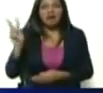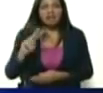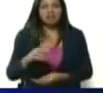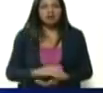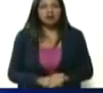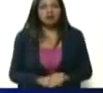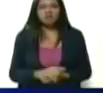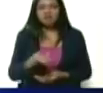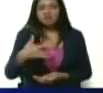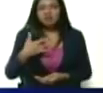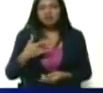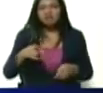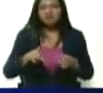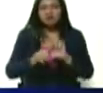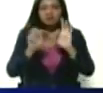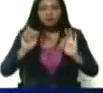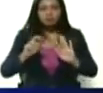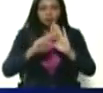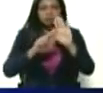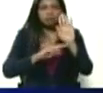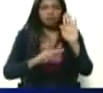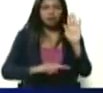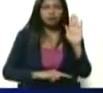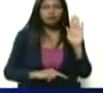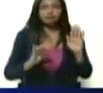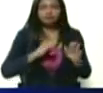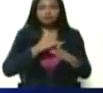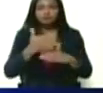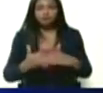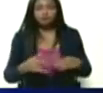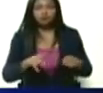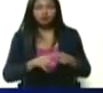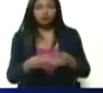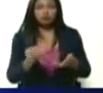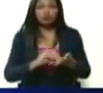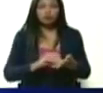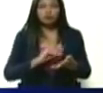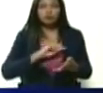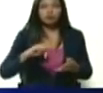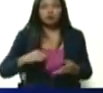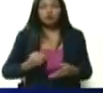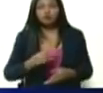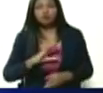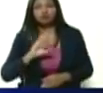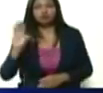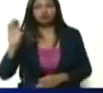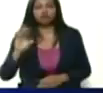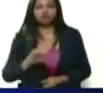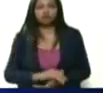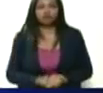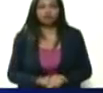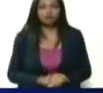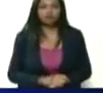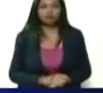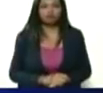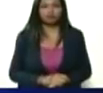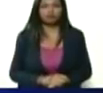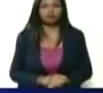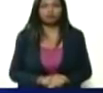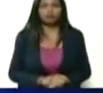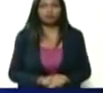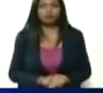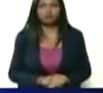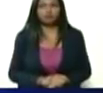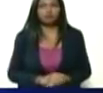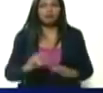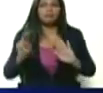ese sentido, dentro de este marco, de este plan para el regreso de nuestros compatriotas, se ha dictado